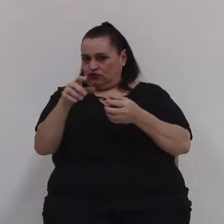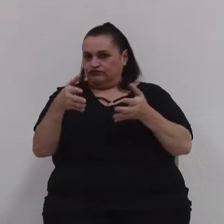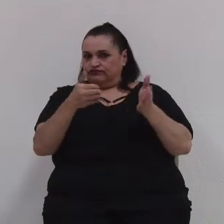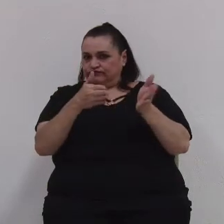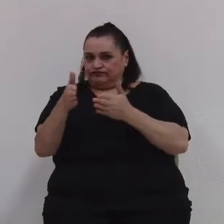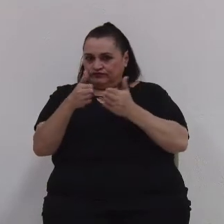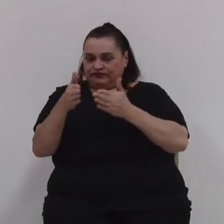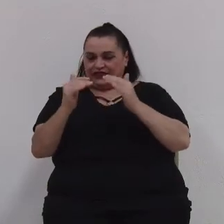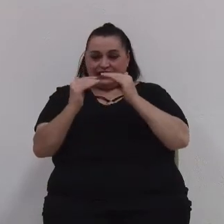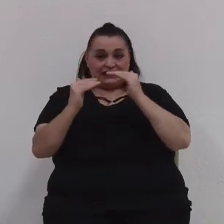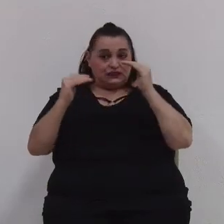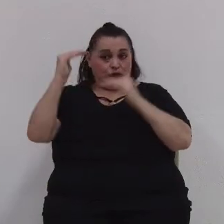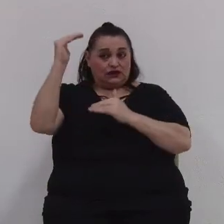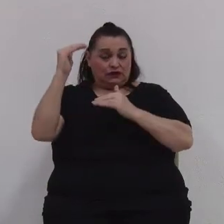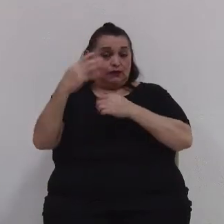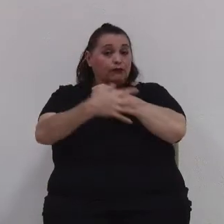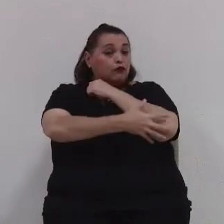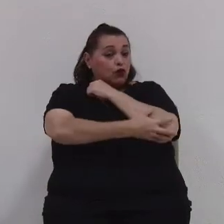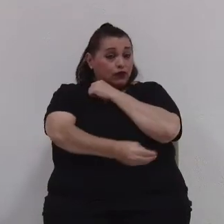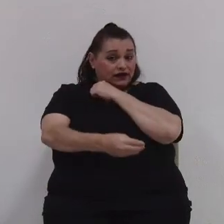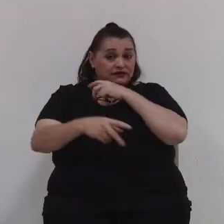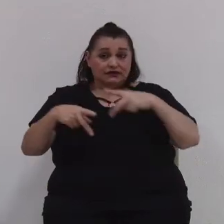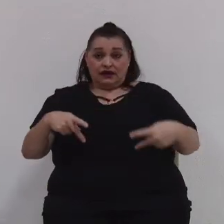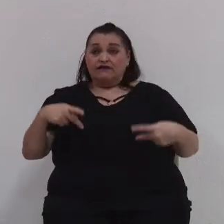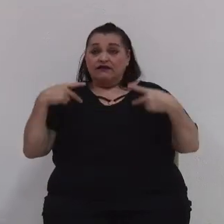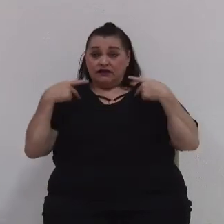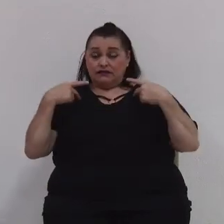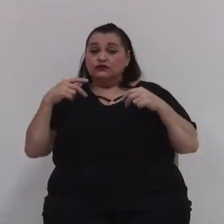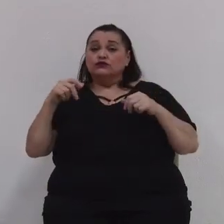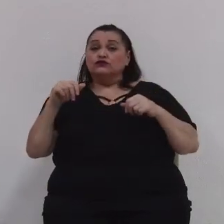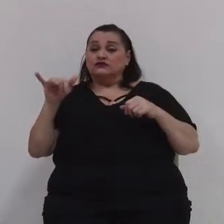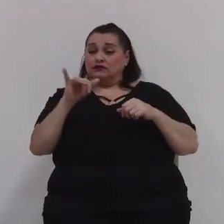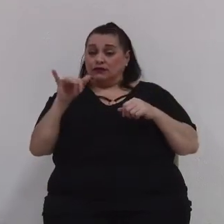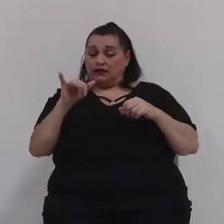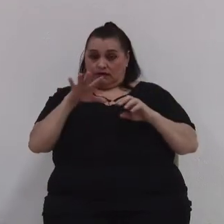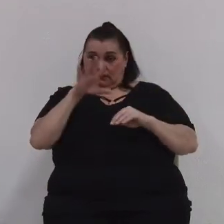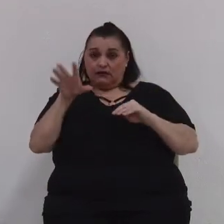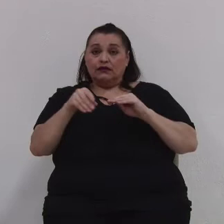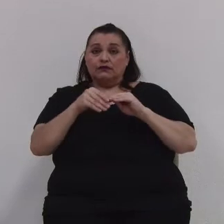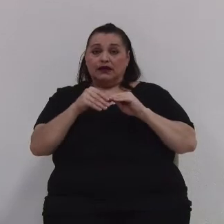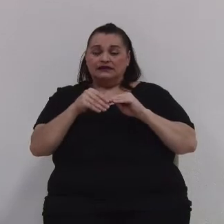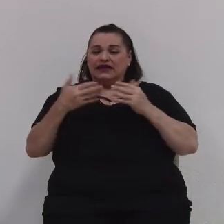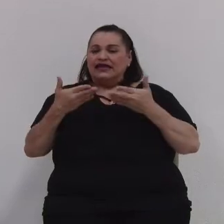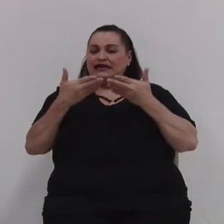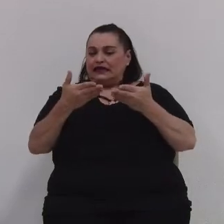La desigualdad y la pobreza que estamos viviendo además le da